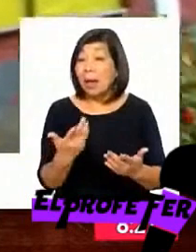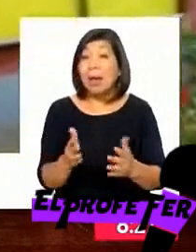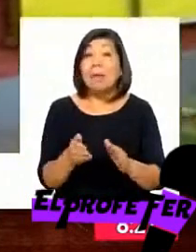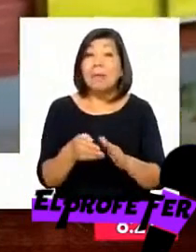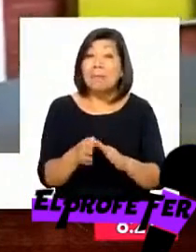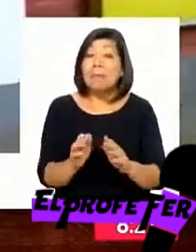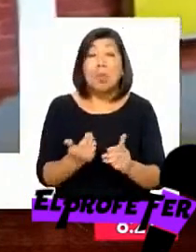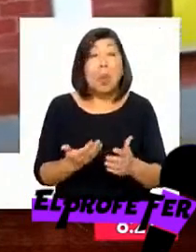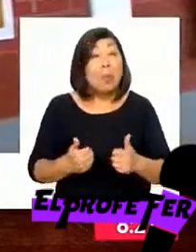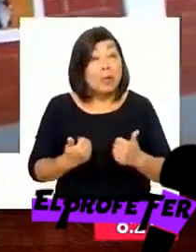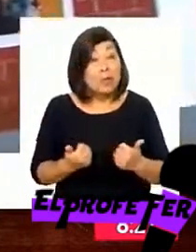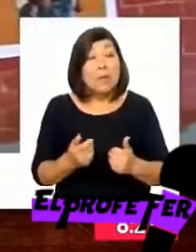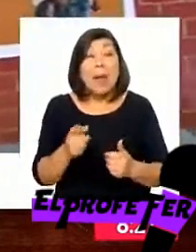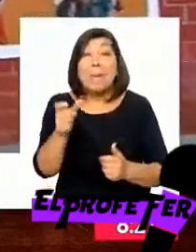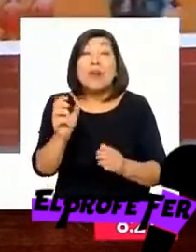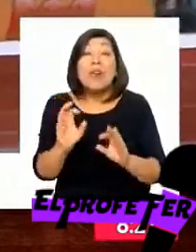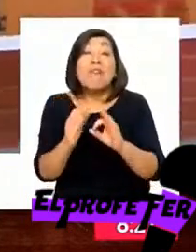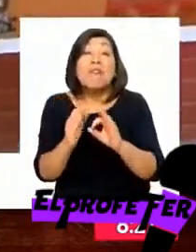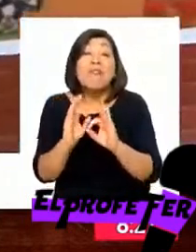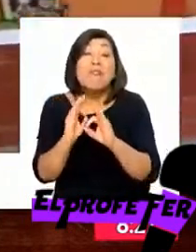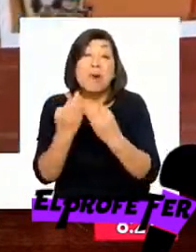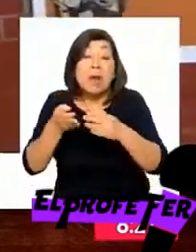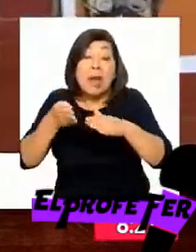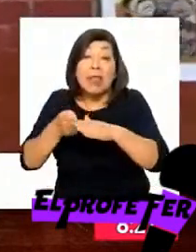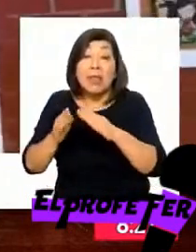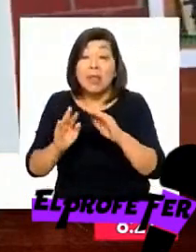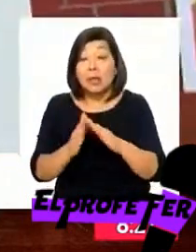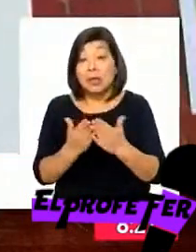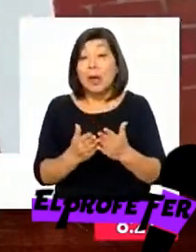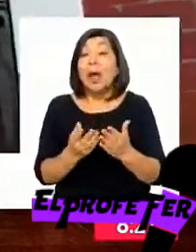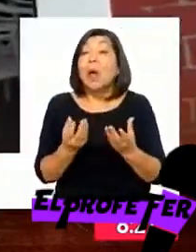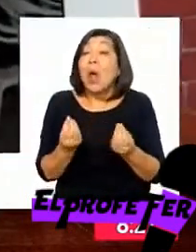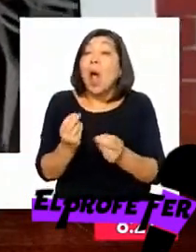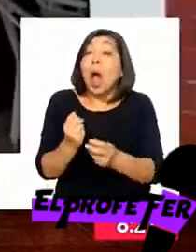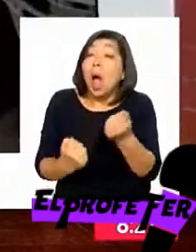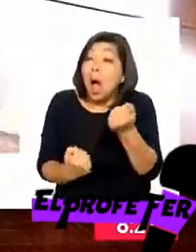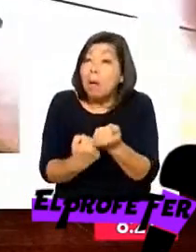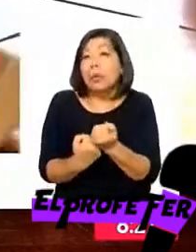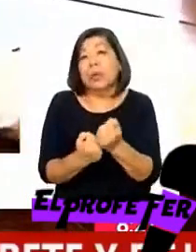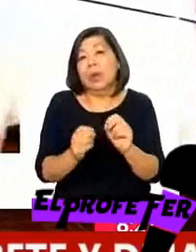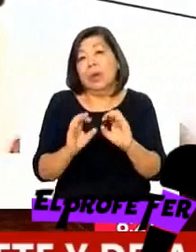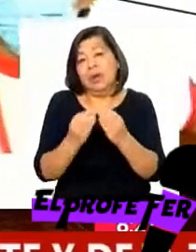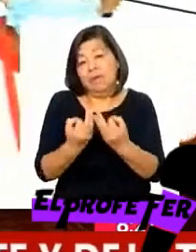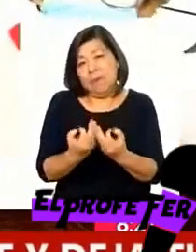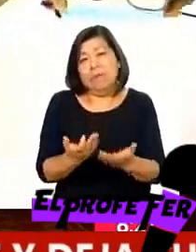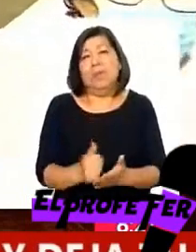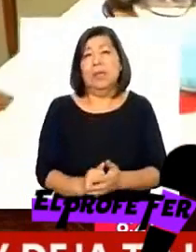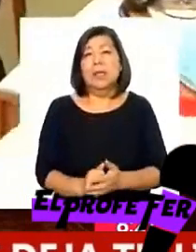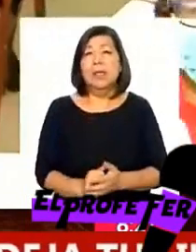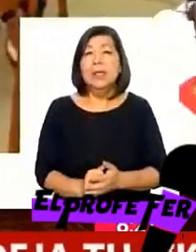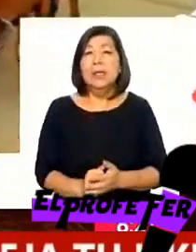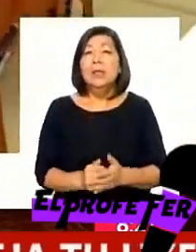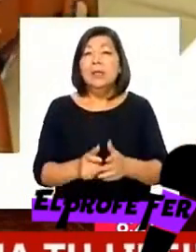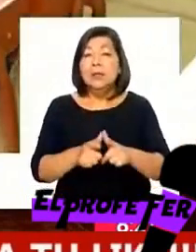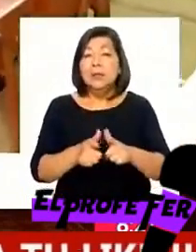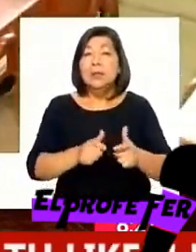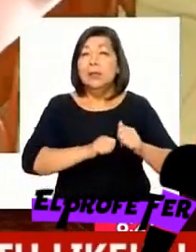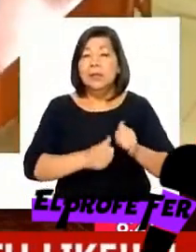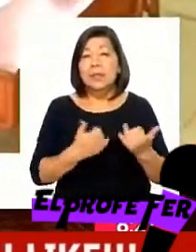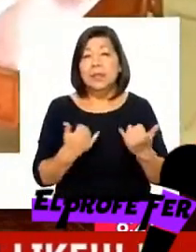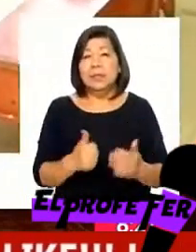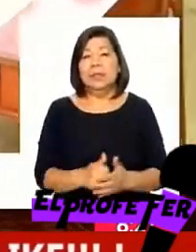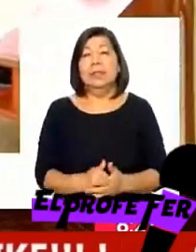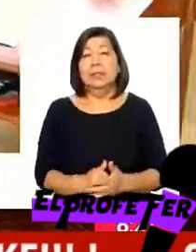habilitados. Lo importante en este momento es apoyar y proteger a las familias de las zonas afectadas